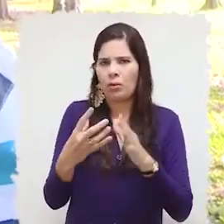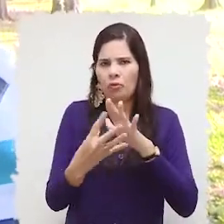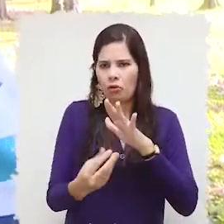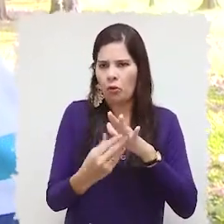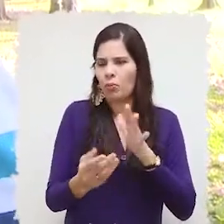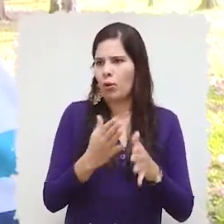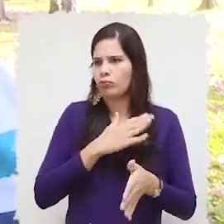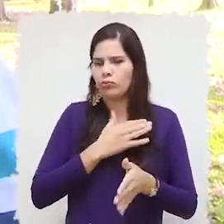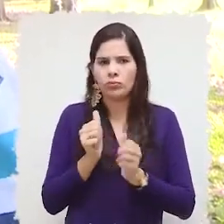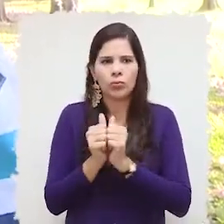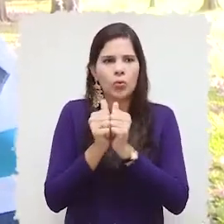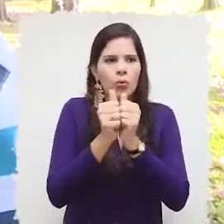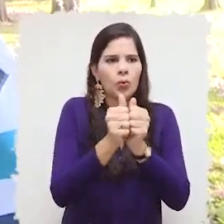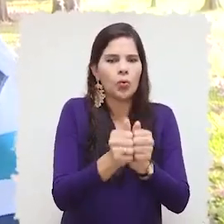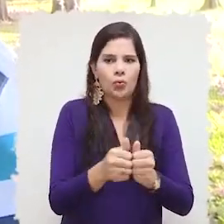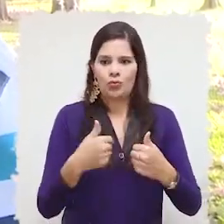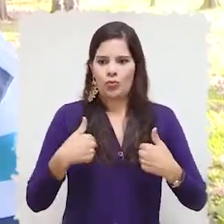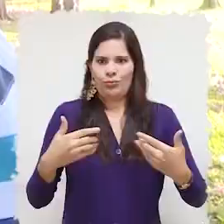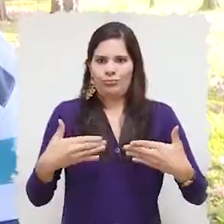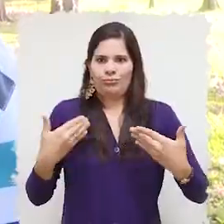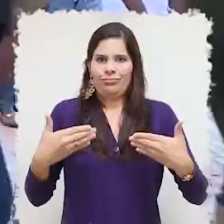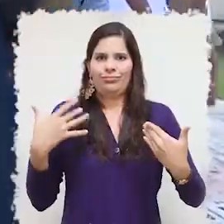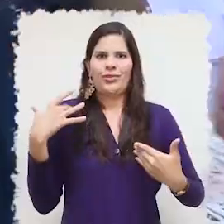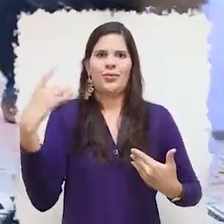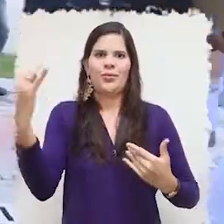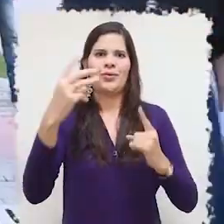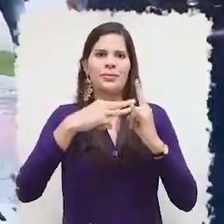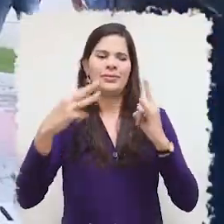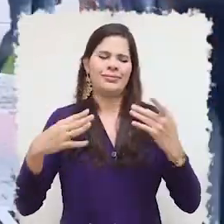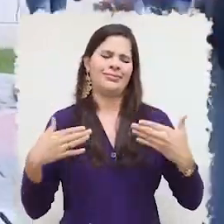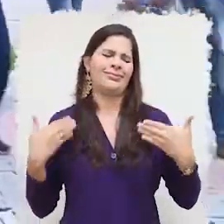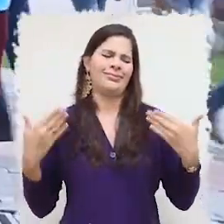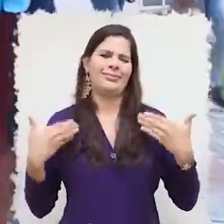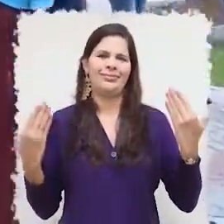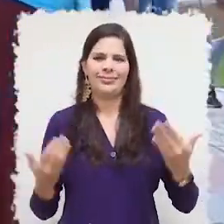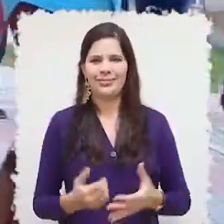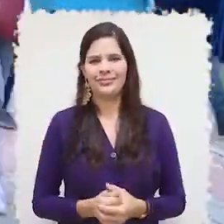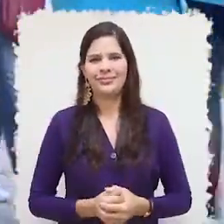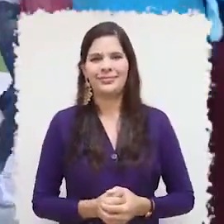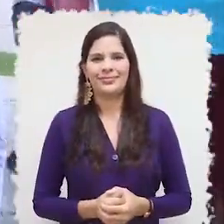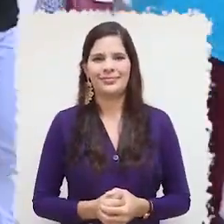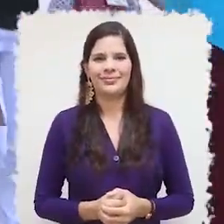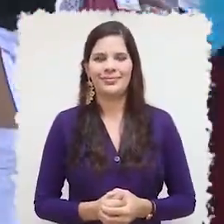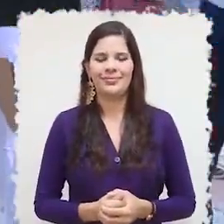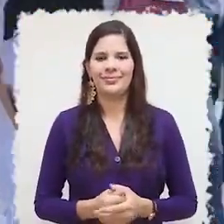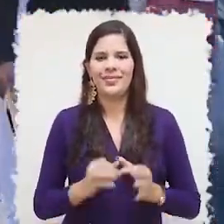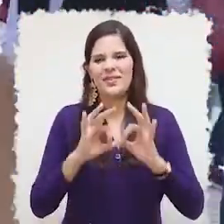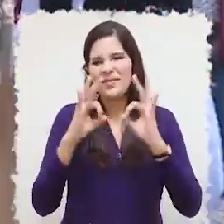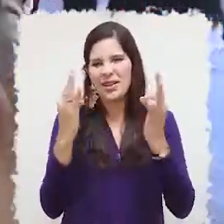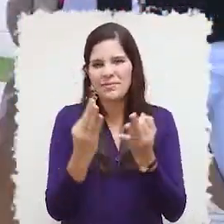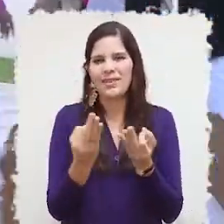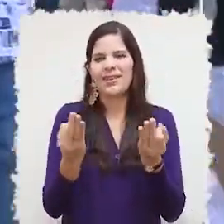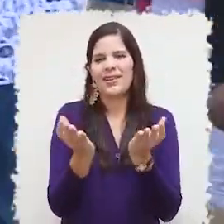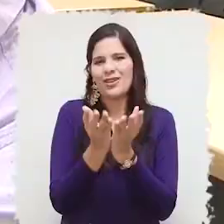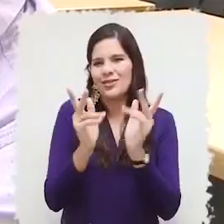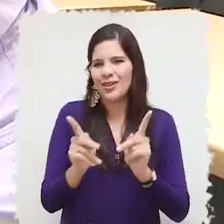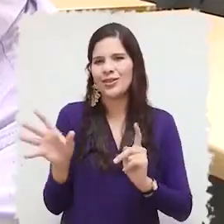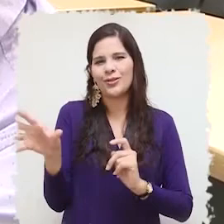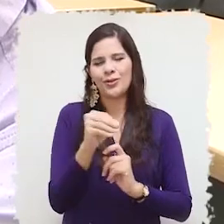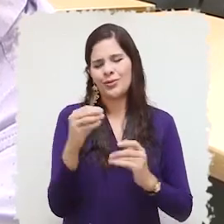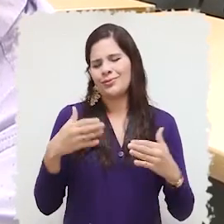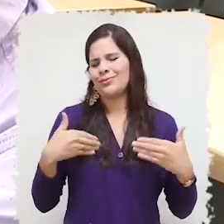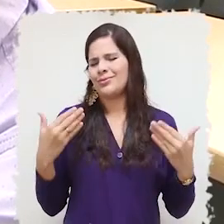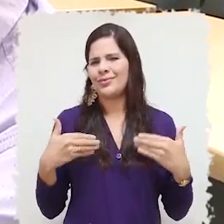dijeron. Muy contento. Los bachilleres y sus familiares resaltaron el hecho que el programa Talento